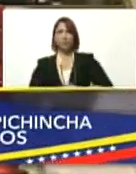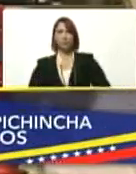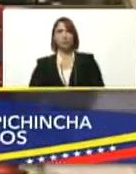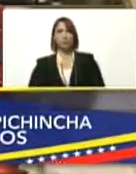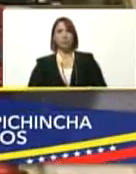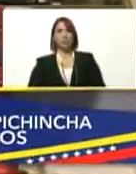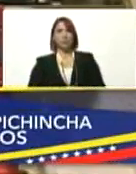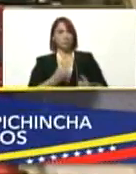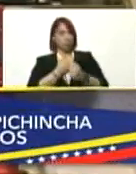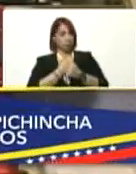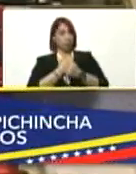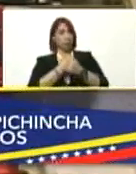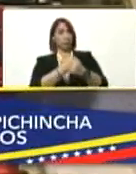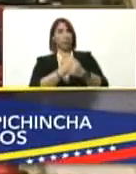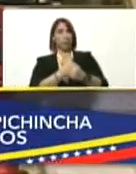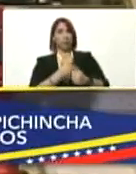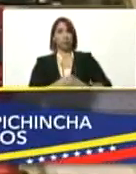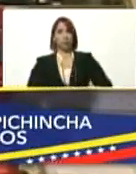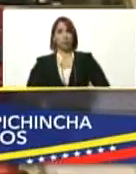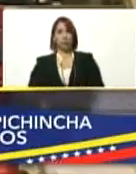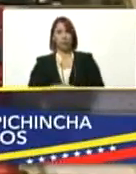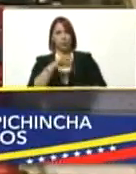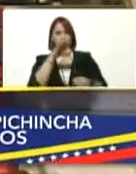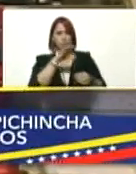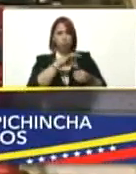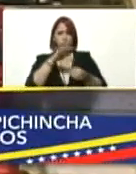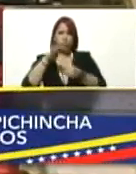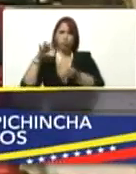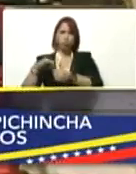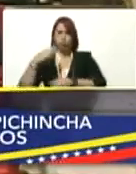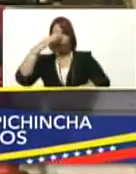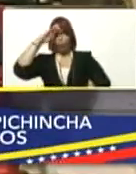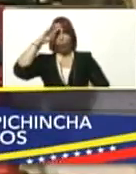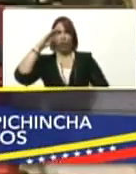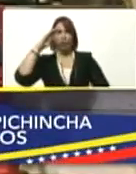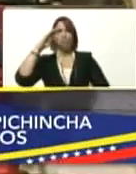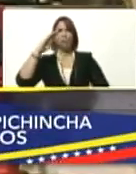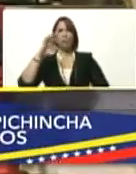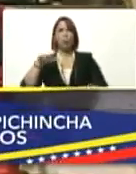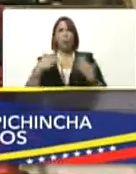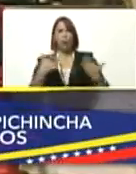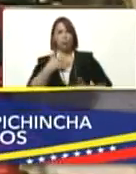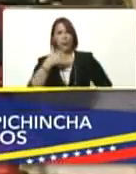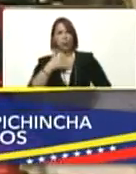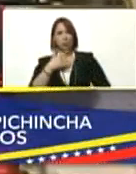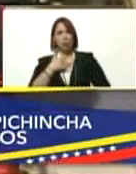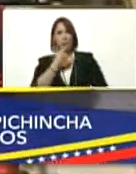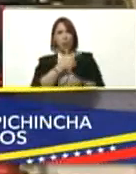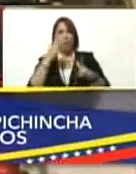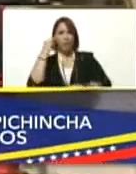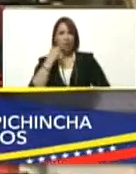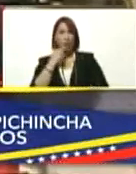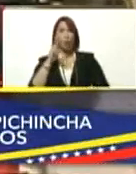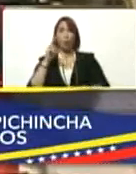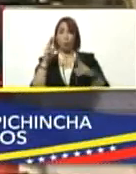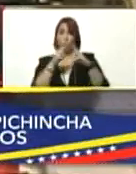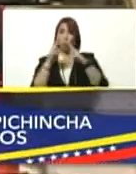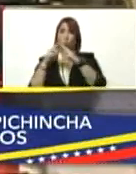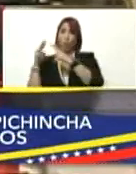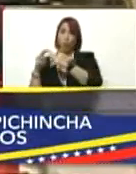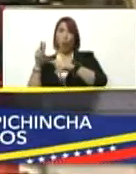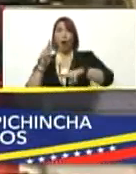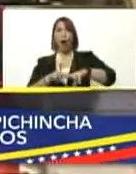El amor ya sembrado por Cuba desde nuestro libertador, que conoció La Habana ya